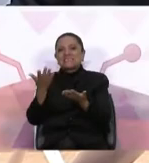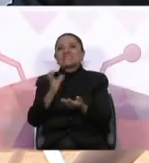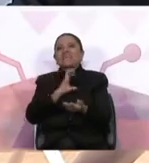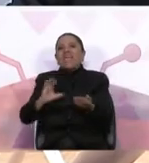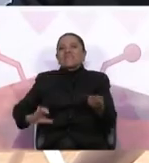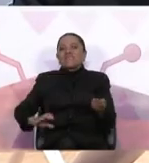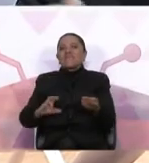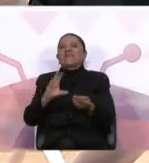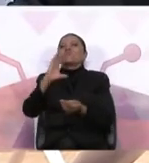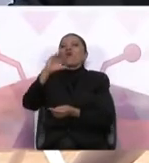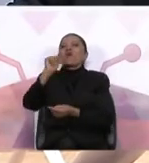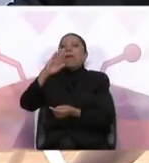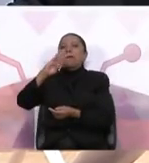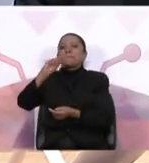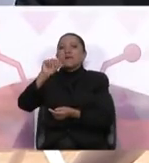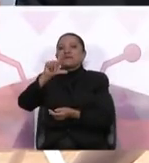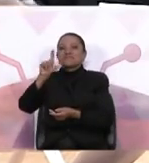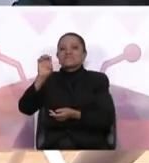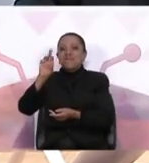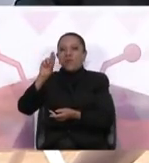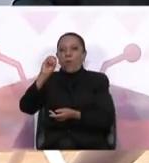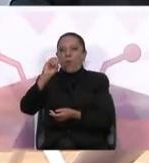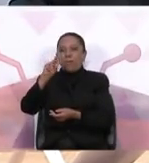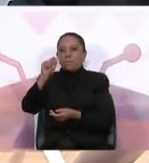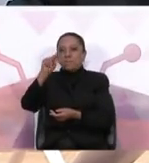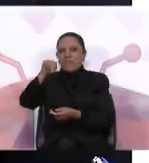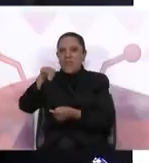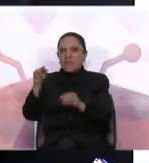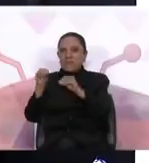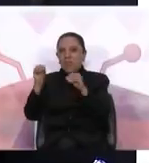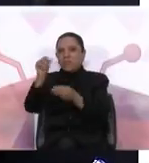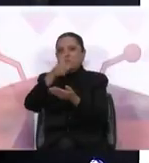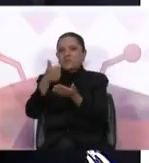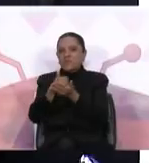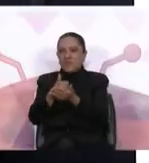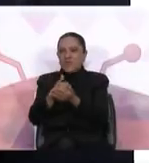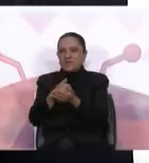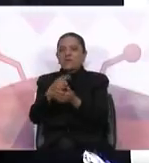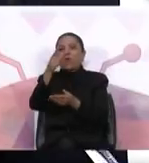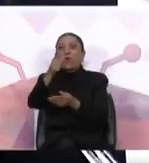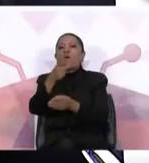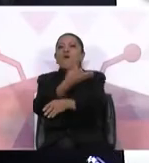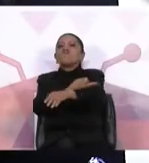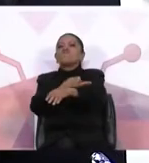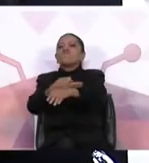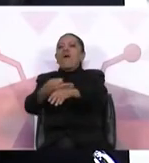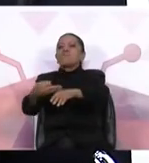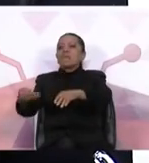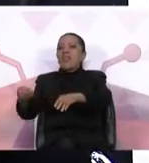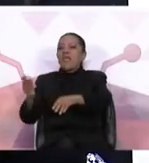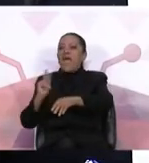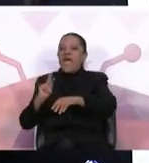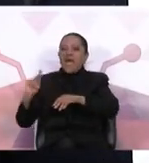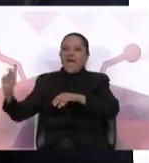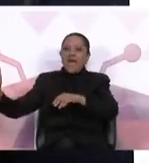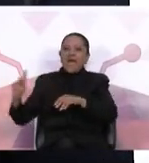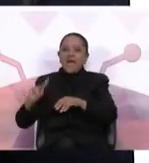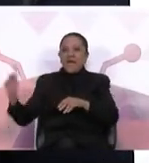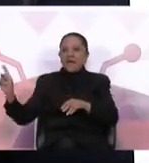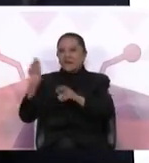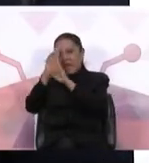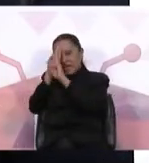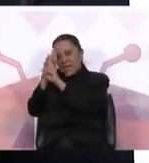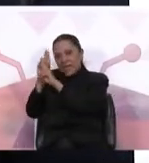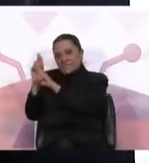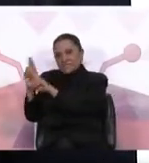del pan y de movimiento ciudadano candidato familia homoparental respeto e